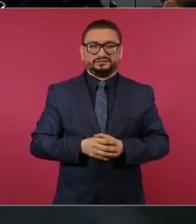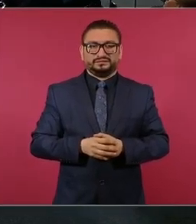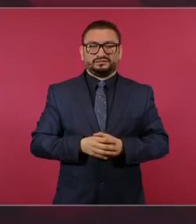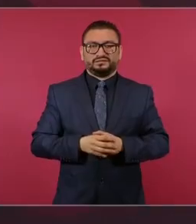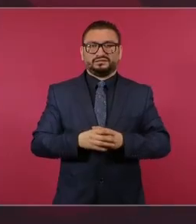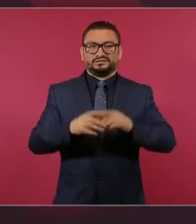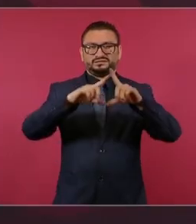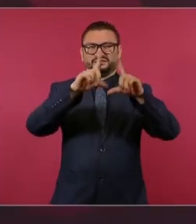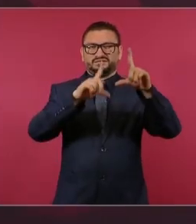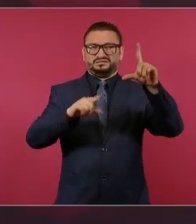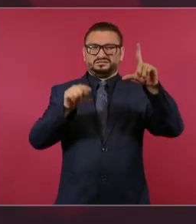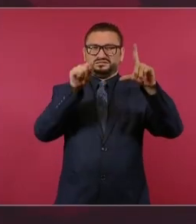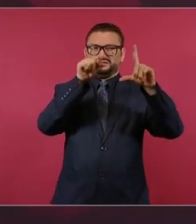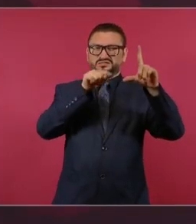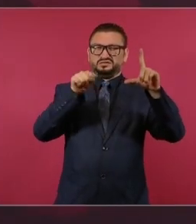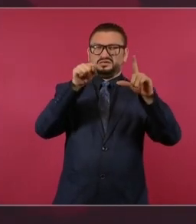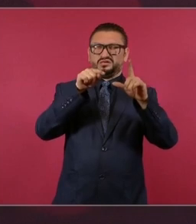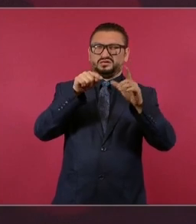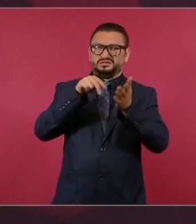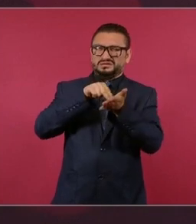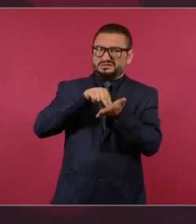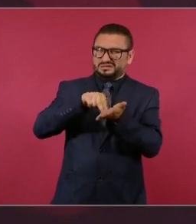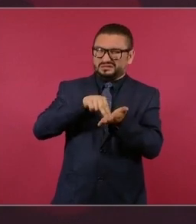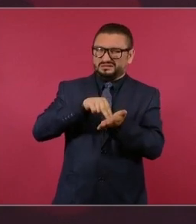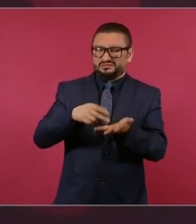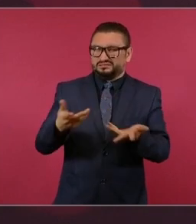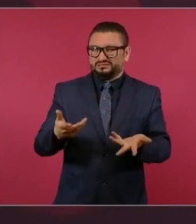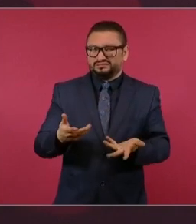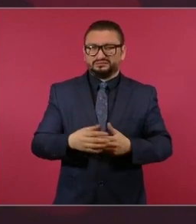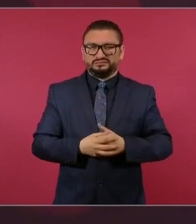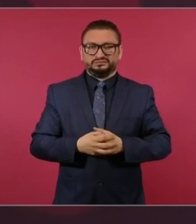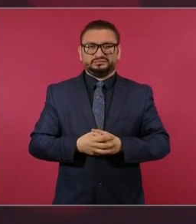Con un moño negro. ¿Sí?